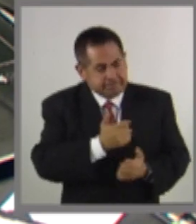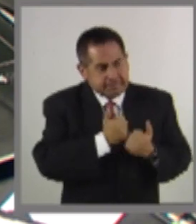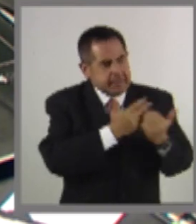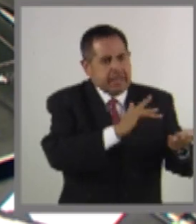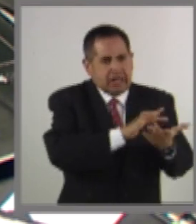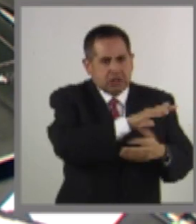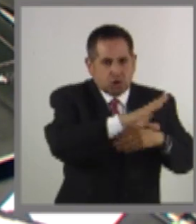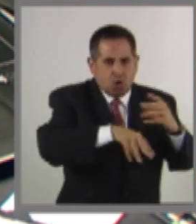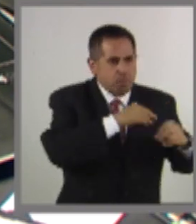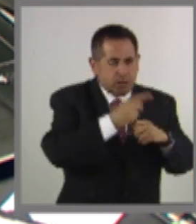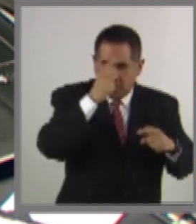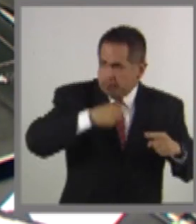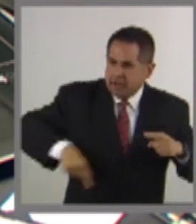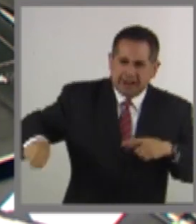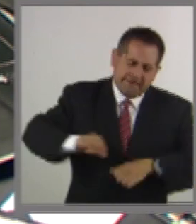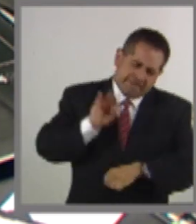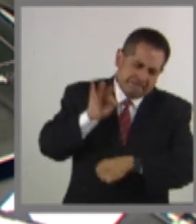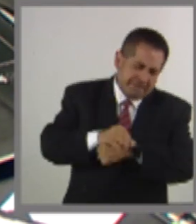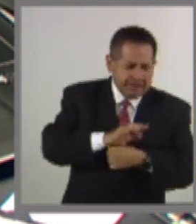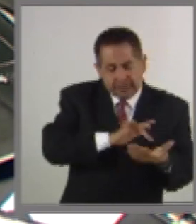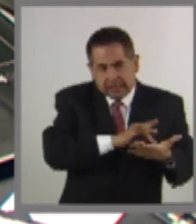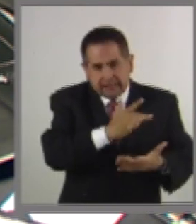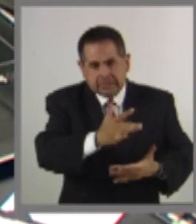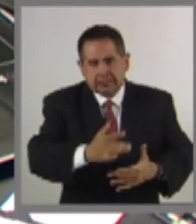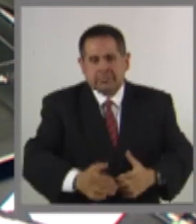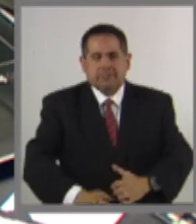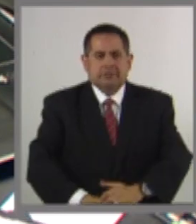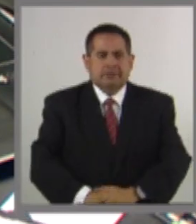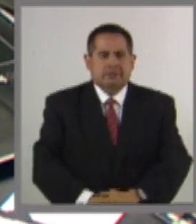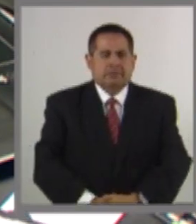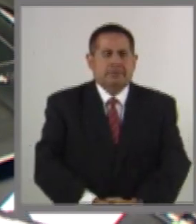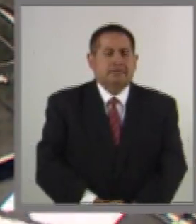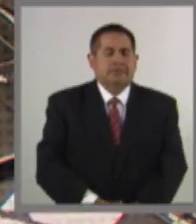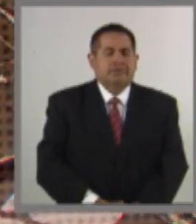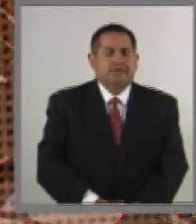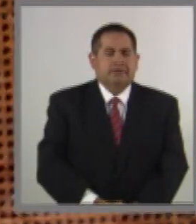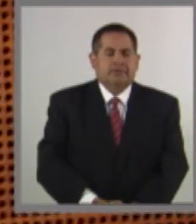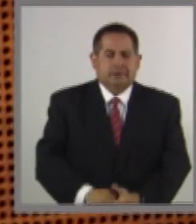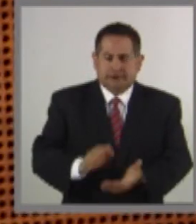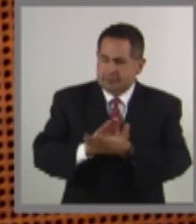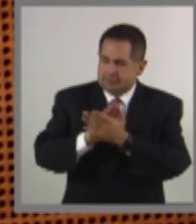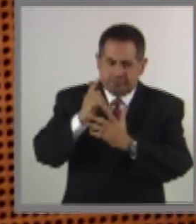todo lo que hiciste, por todo este equipo. Gracias. Yo también.